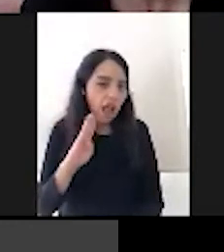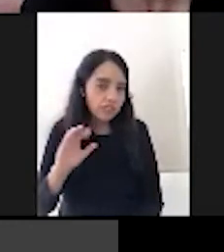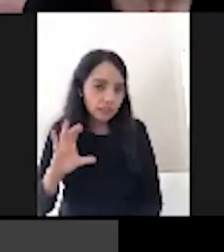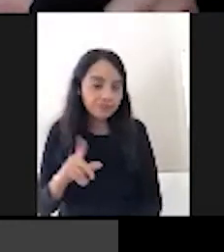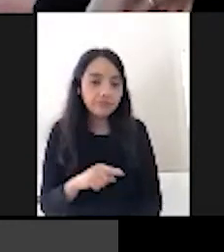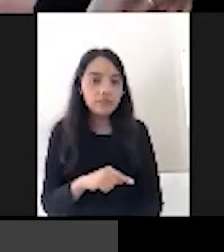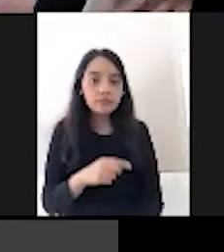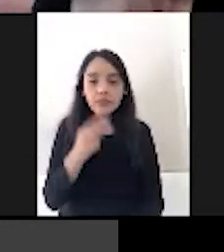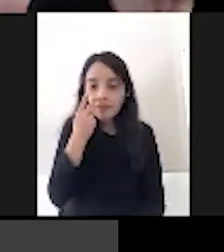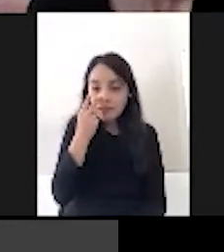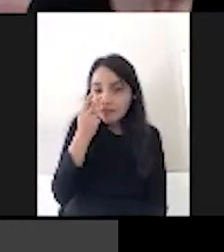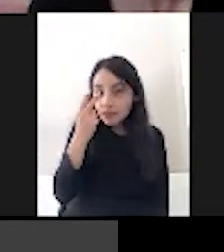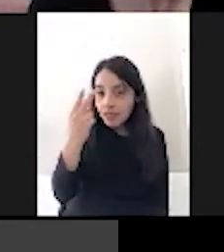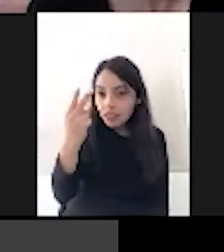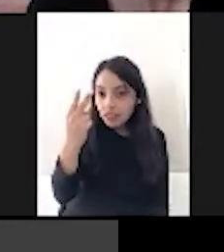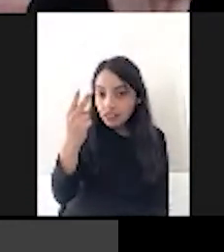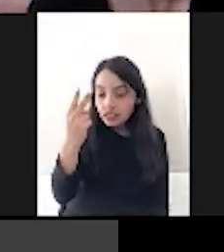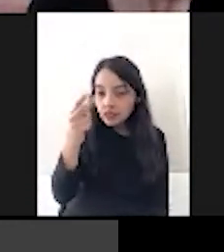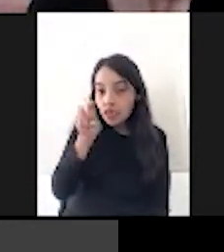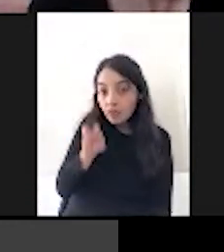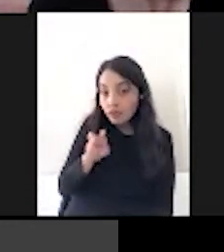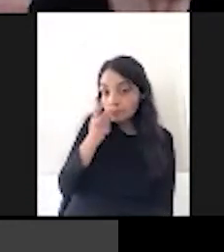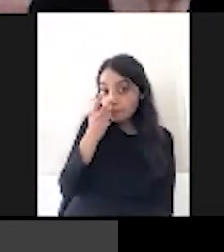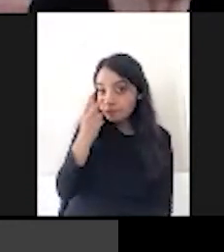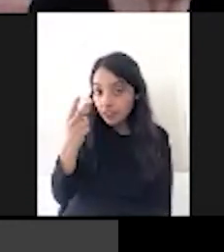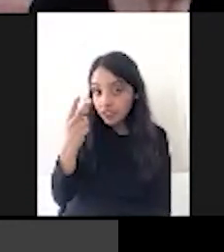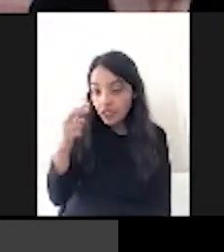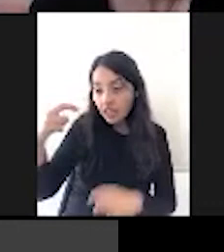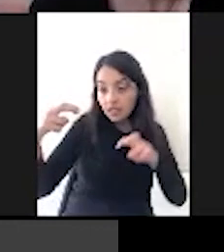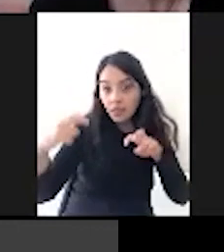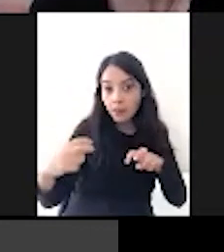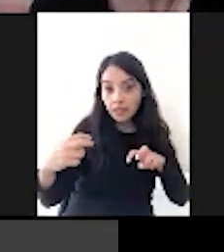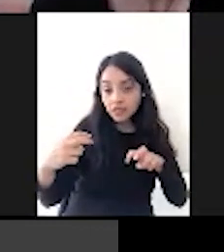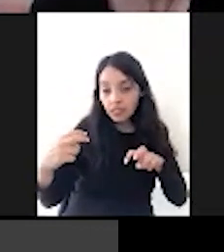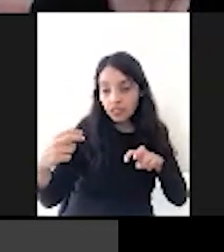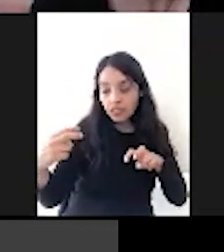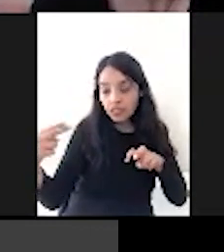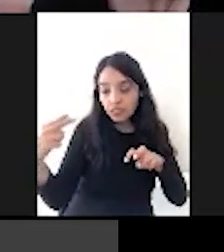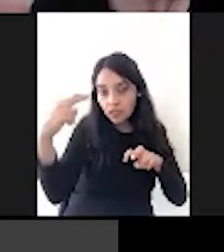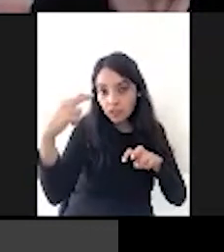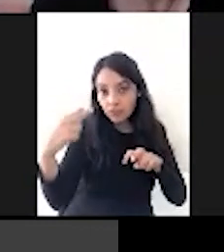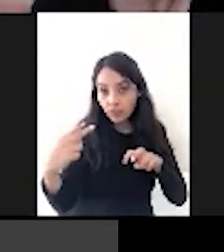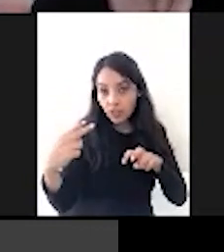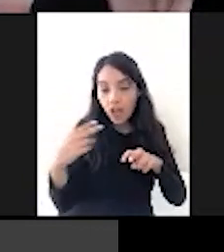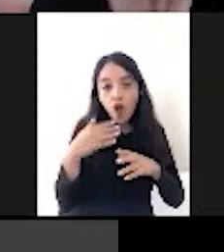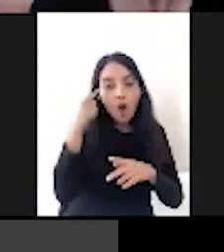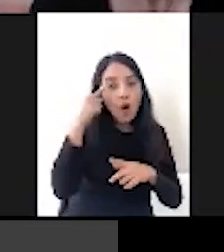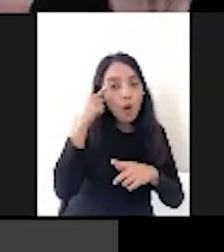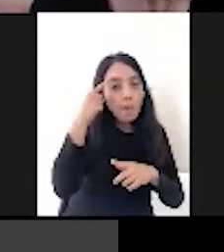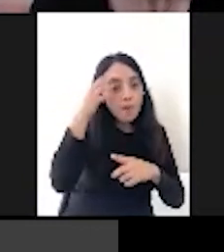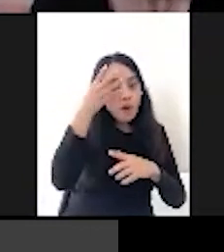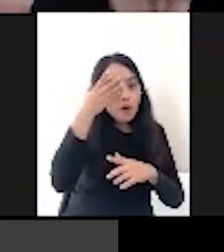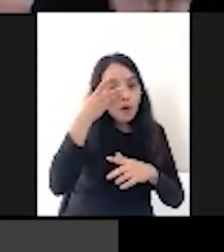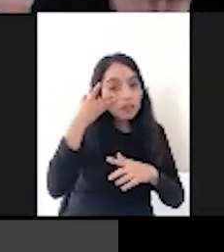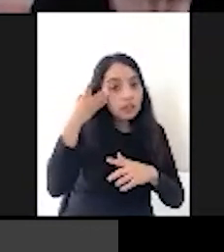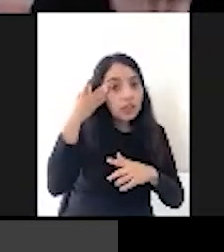objeto y el experimentador en su pantalla puede ir viendo con qué región de la retina lo está mirando. Entonces, en las imágenes